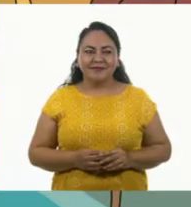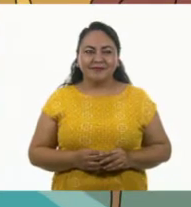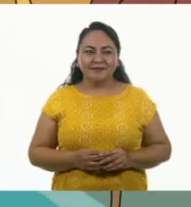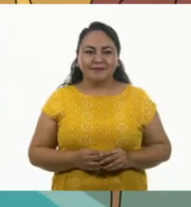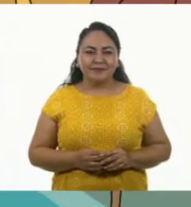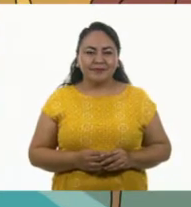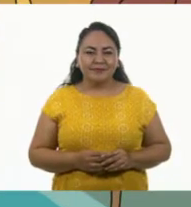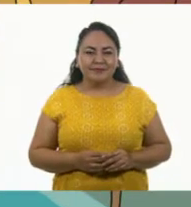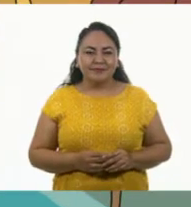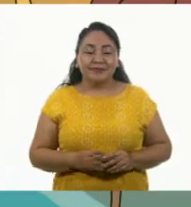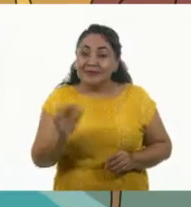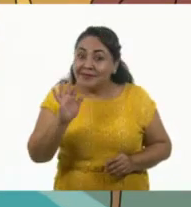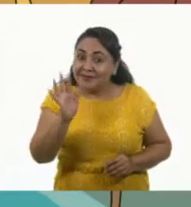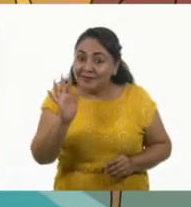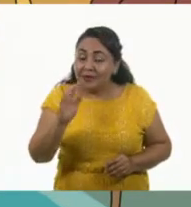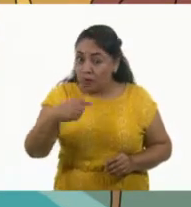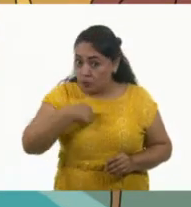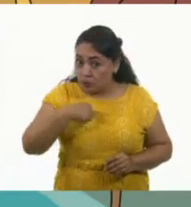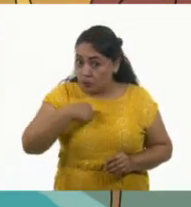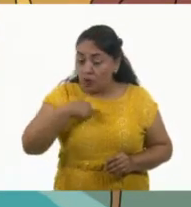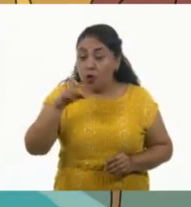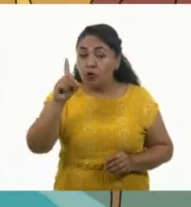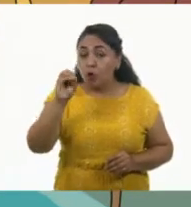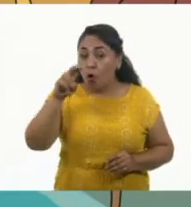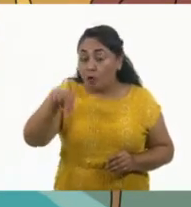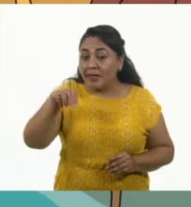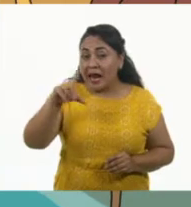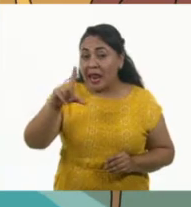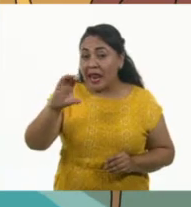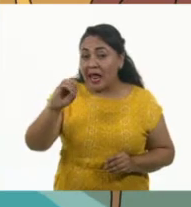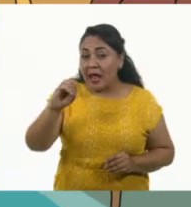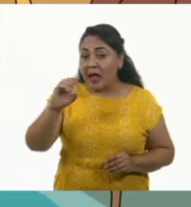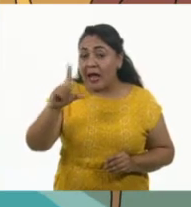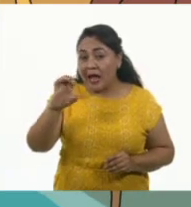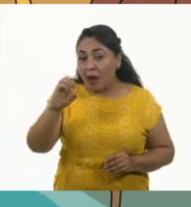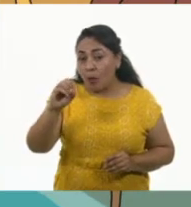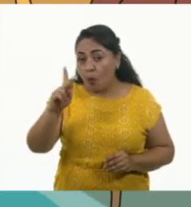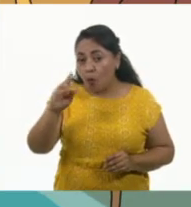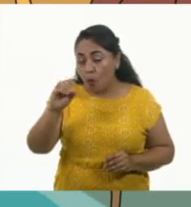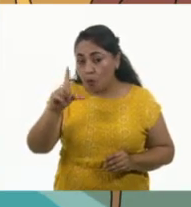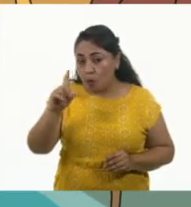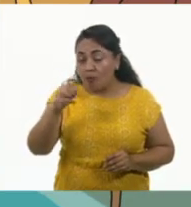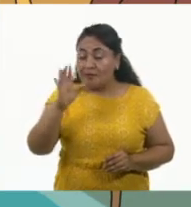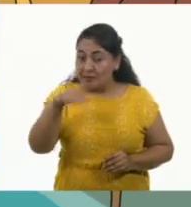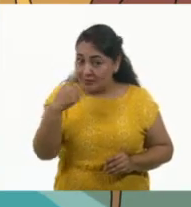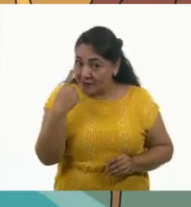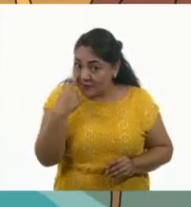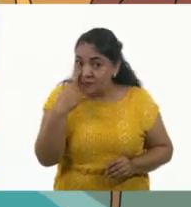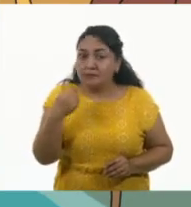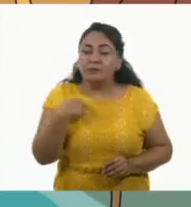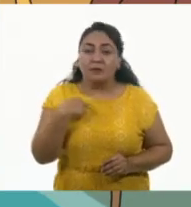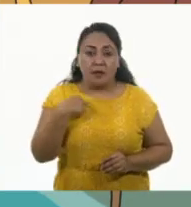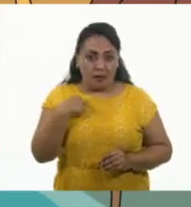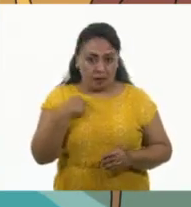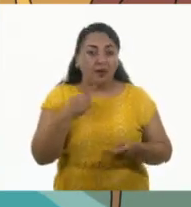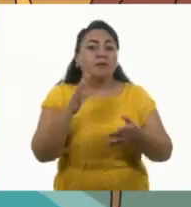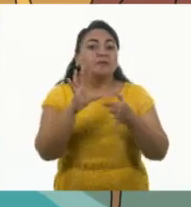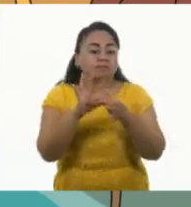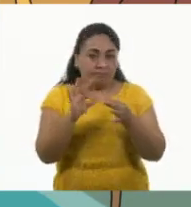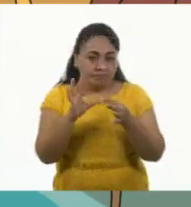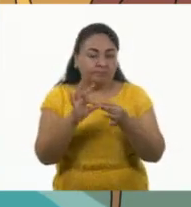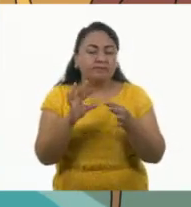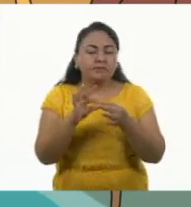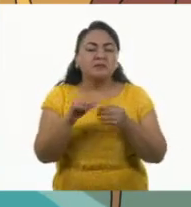Sí, ¿qué tal? Yo soy don Leopoldo. ¿Sí? Y fíjense que les quiero platicar que